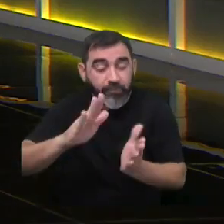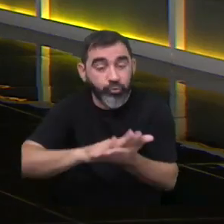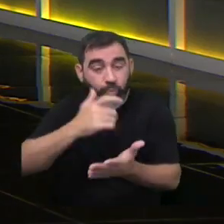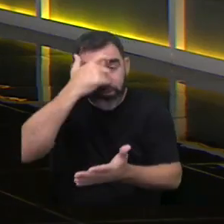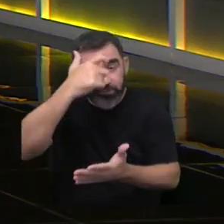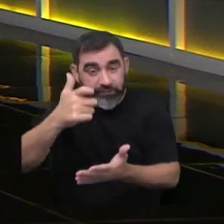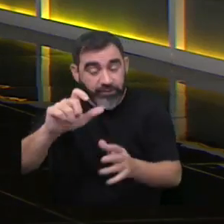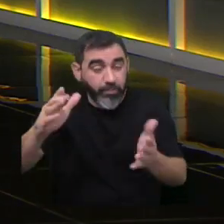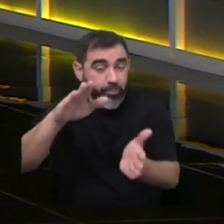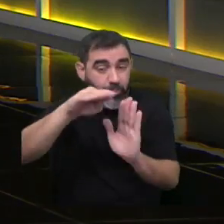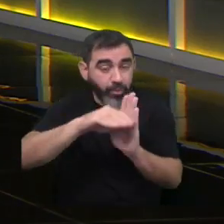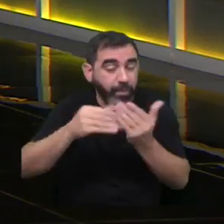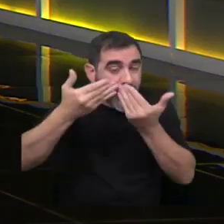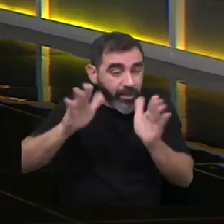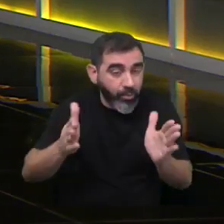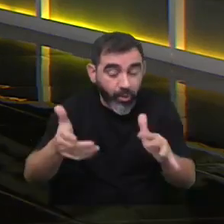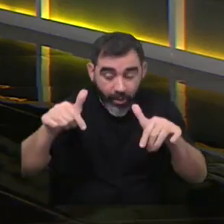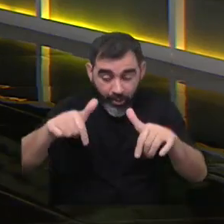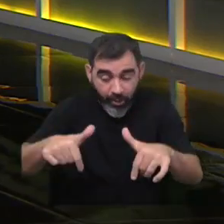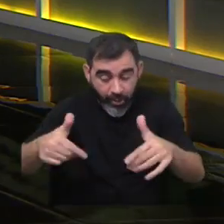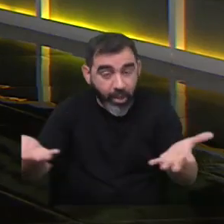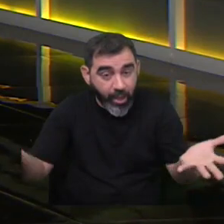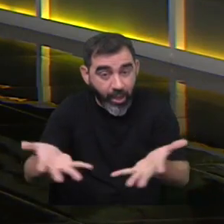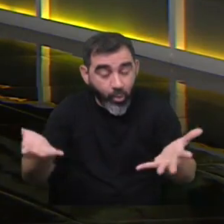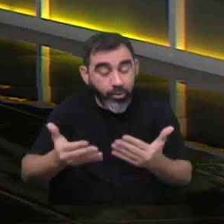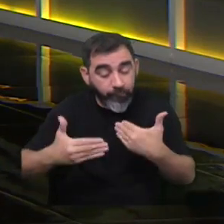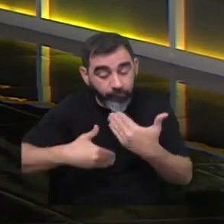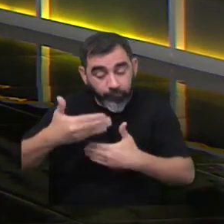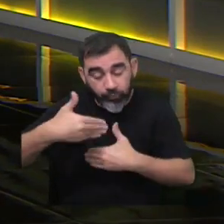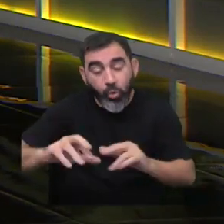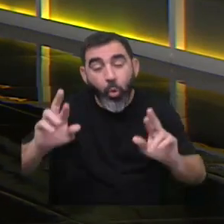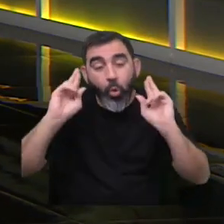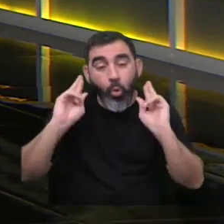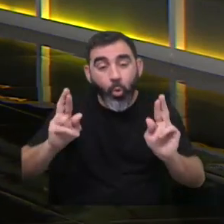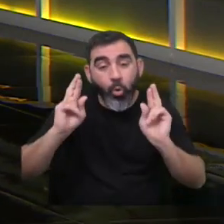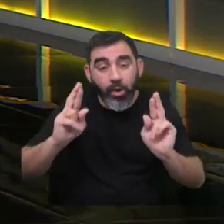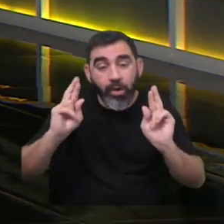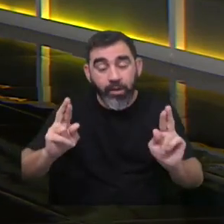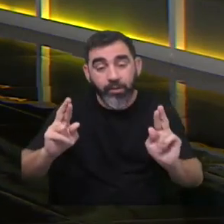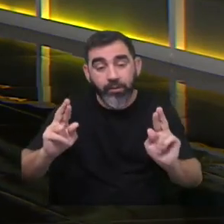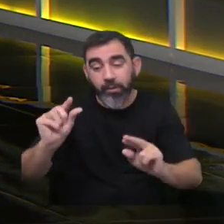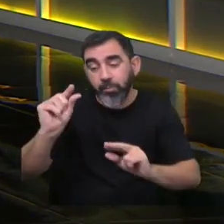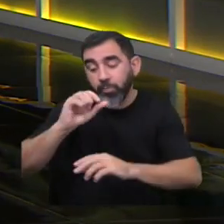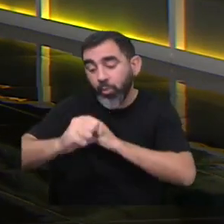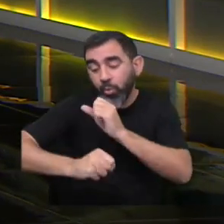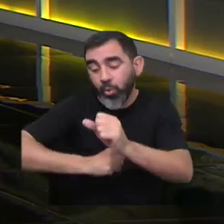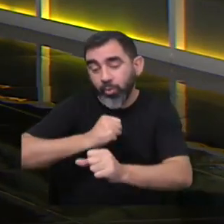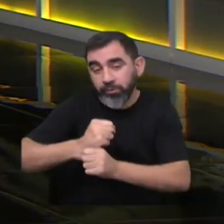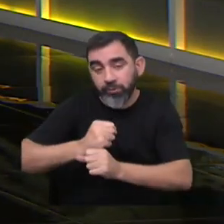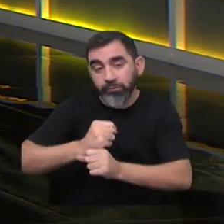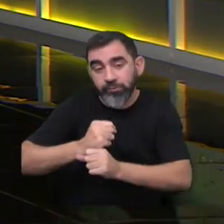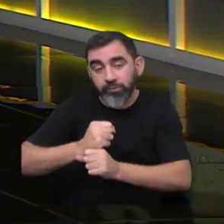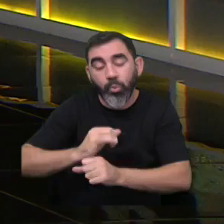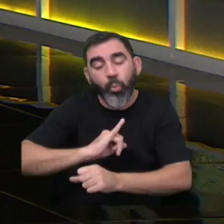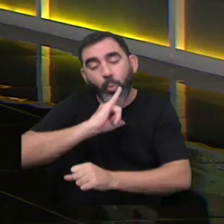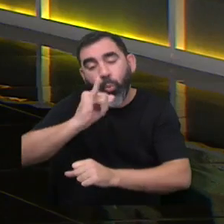Sobreciencia, fueron inaugurados. Bueno, este acaba de entrar en funcionamiento y ojalá que en pocos años podamos empezar a